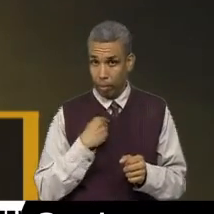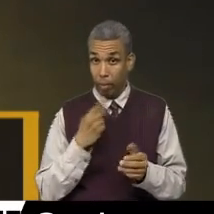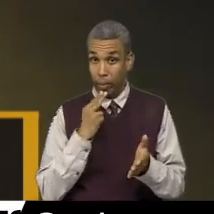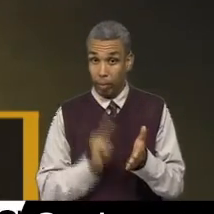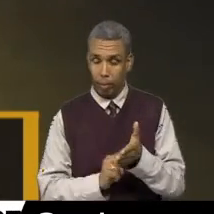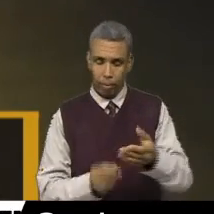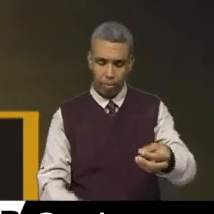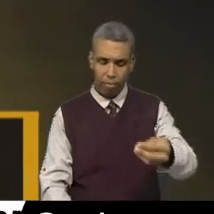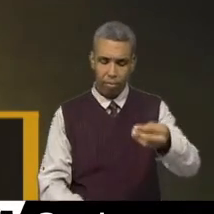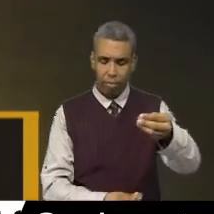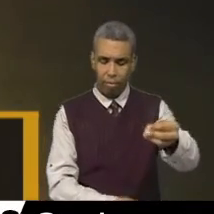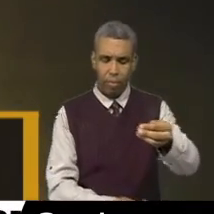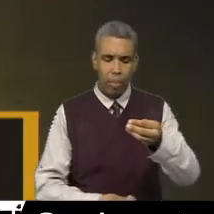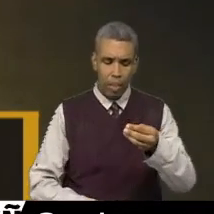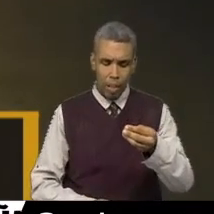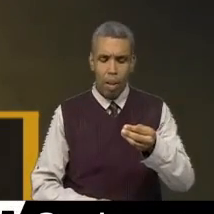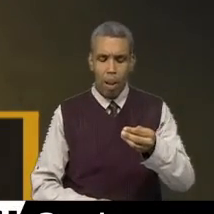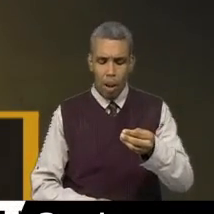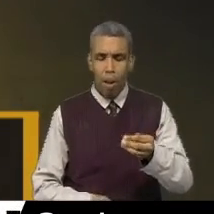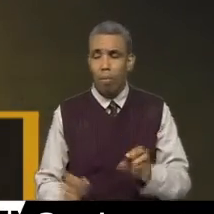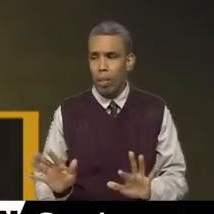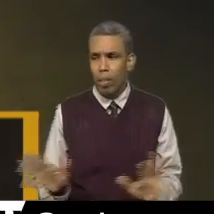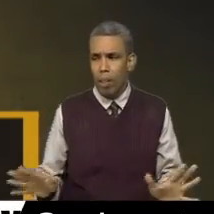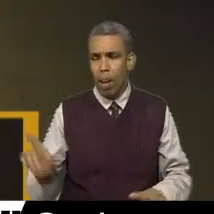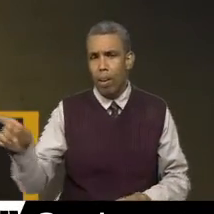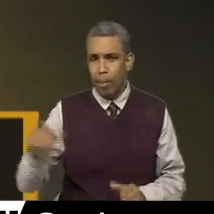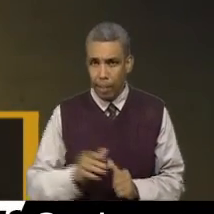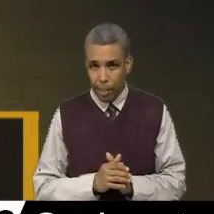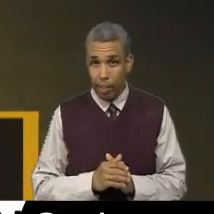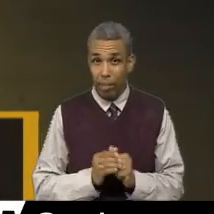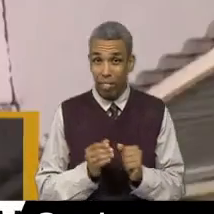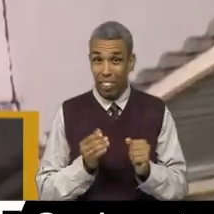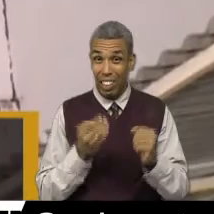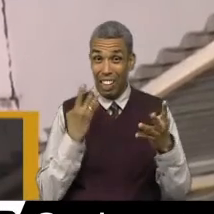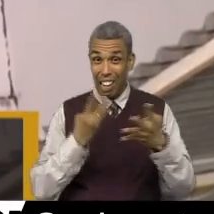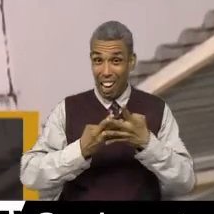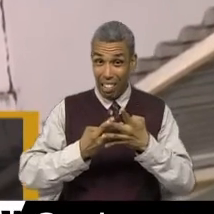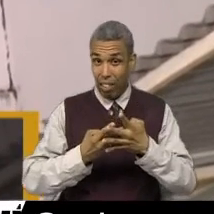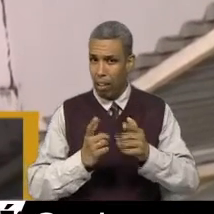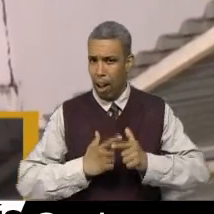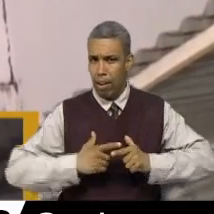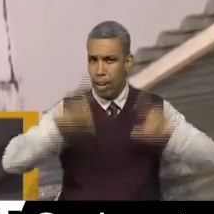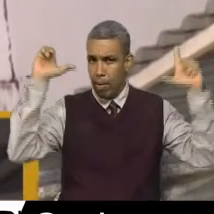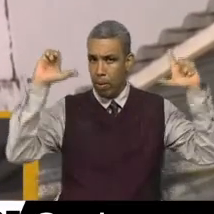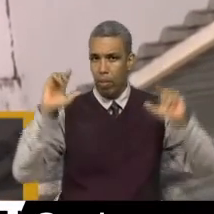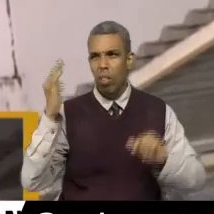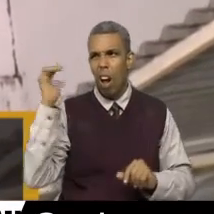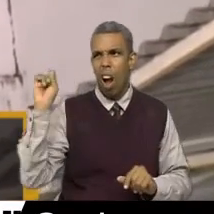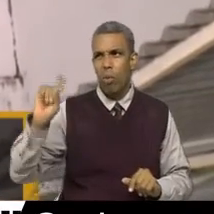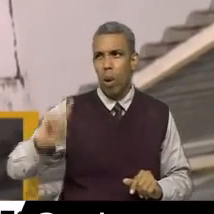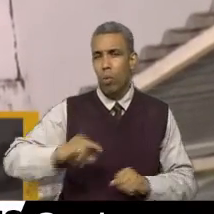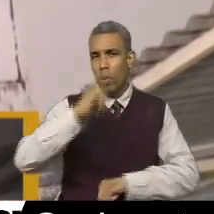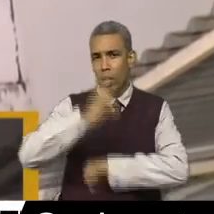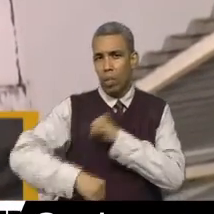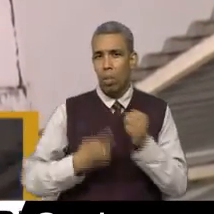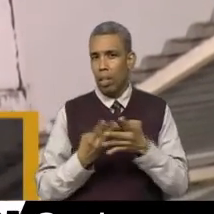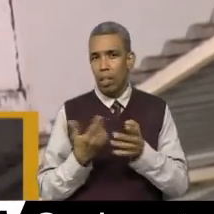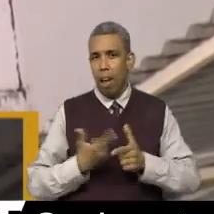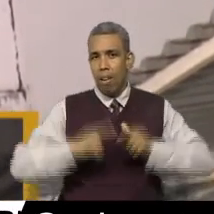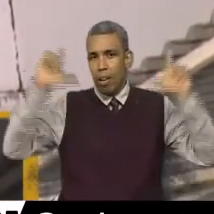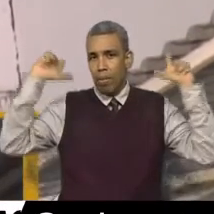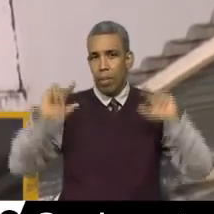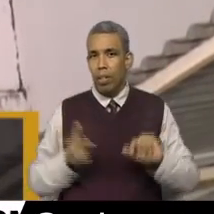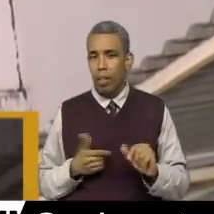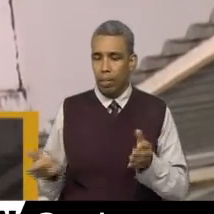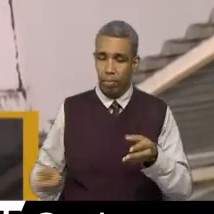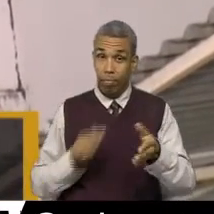cumplida, no tiene ningún tipo de seguridad social. En este momento se tramita a través del FOSIGA su atención médica.